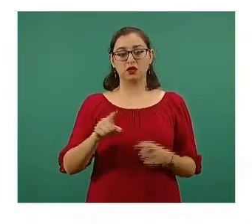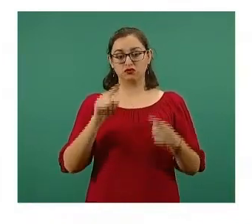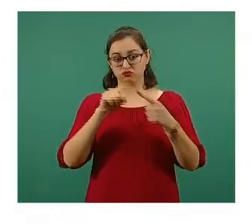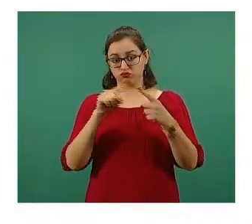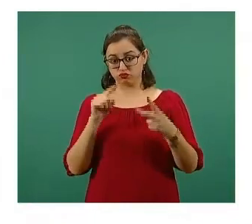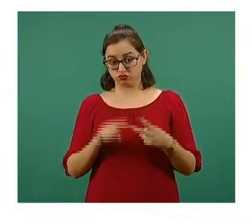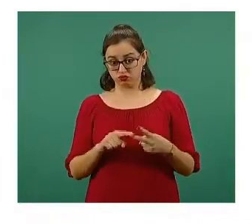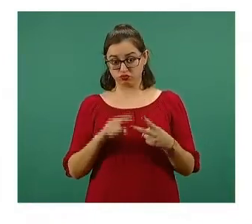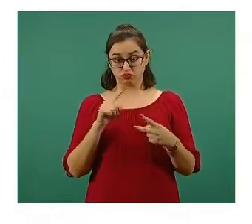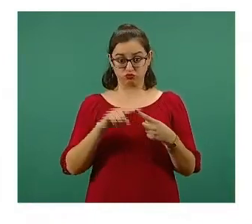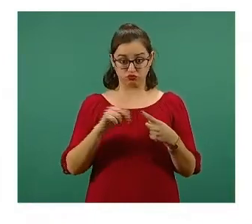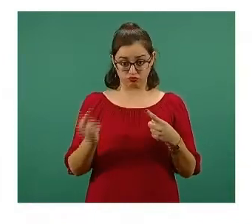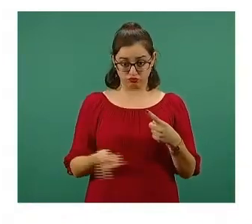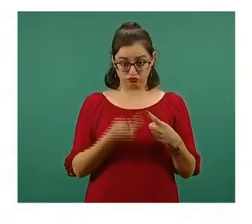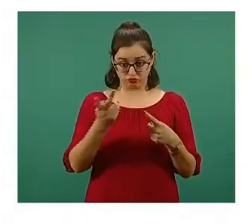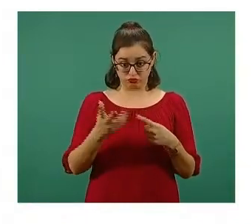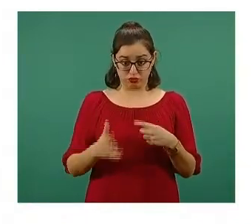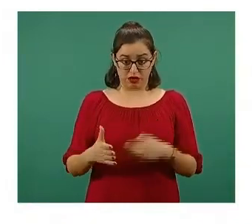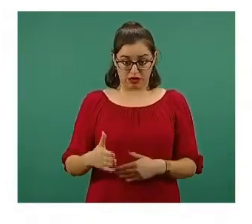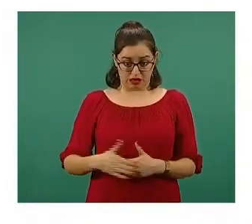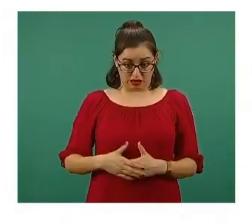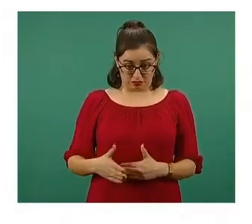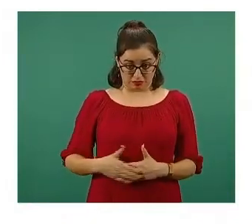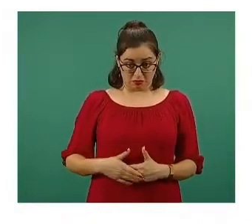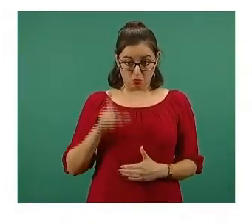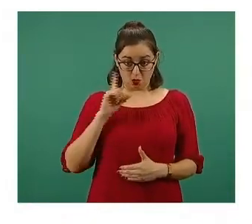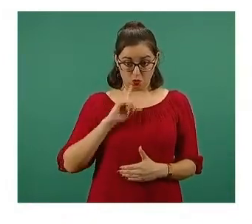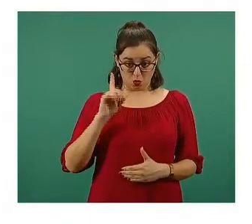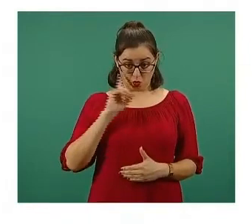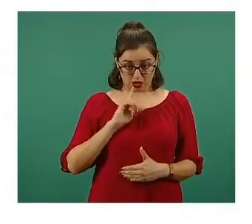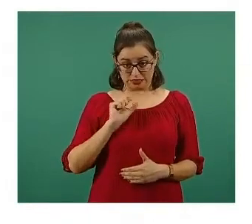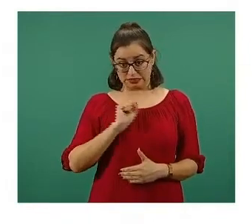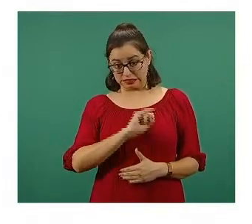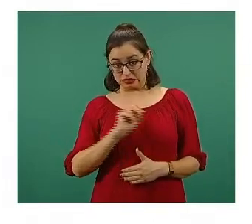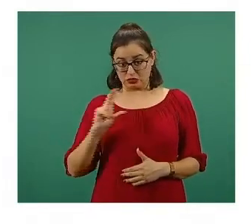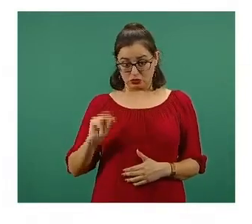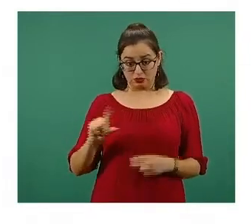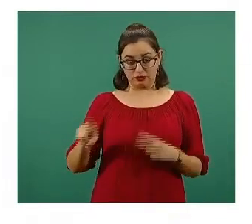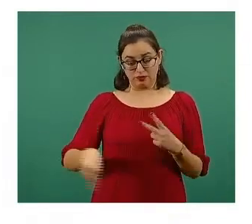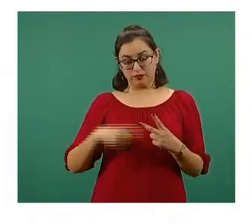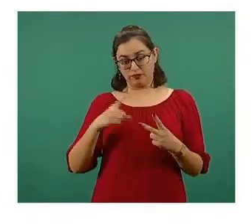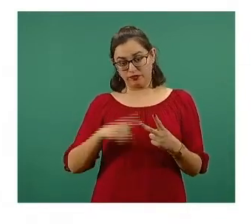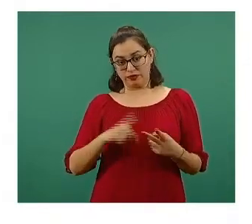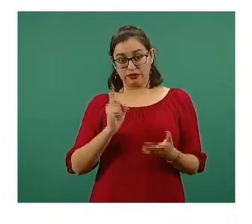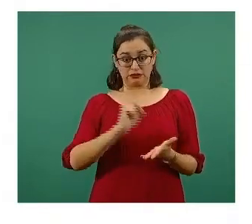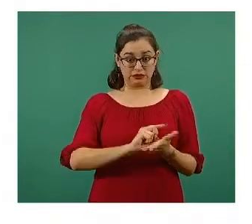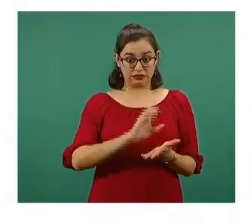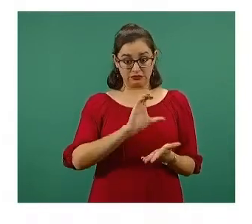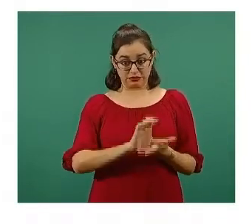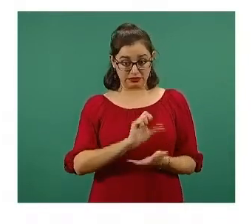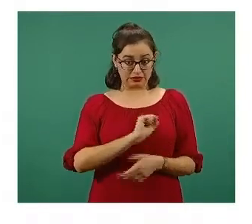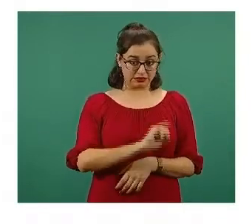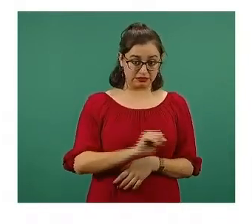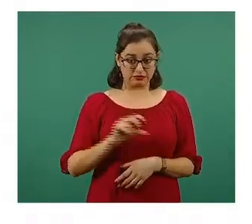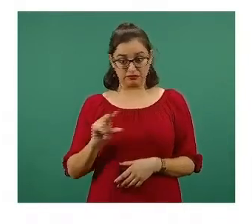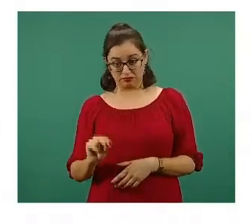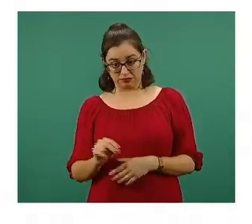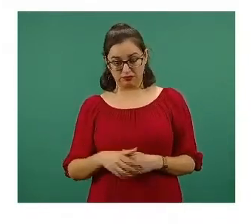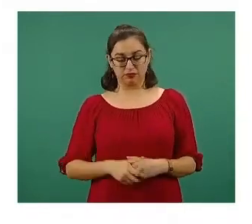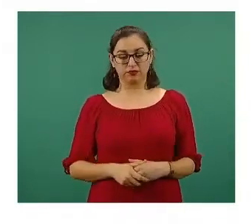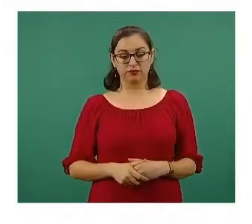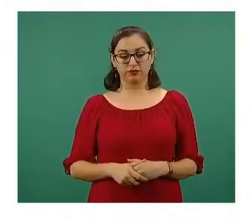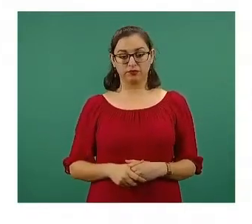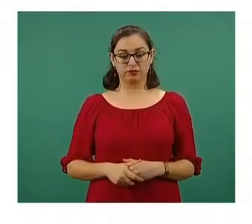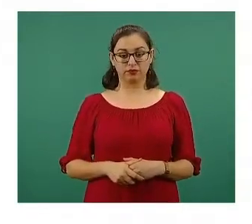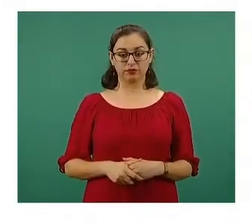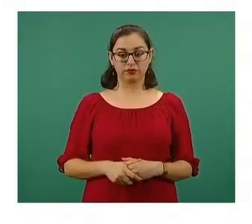¿Está usted actualmente embarazada, sí o no? Y ¿vive usted con una discapacidad, sí o no? Aquí le da